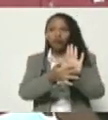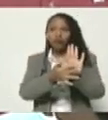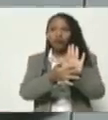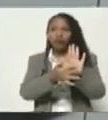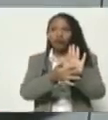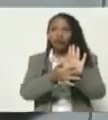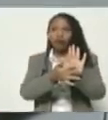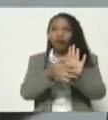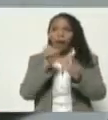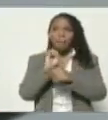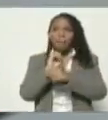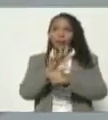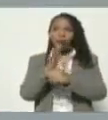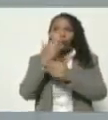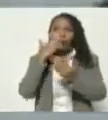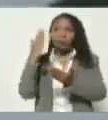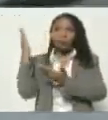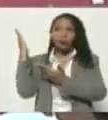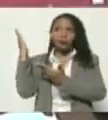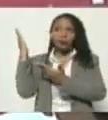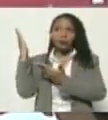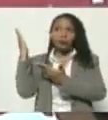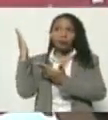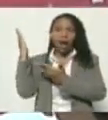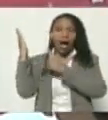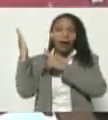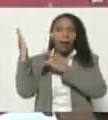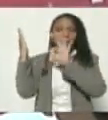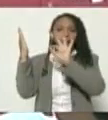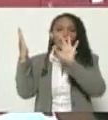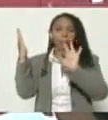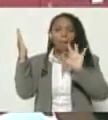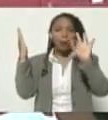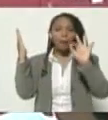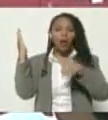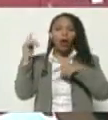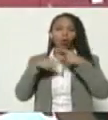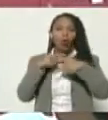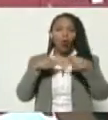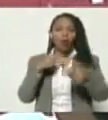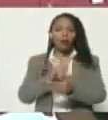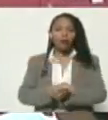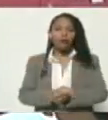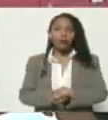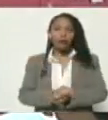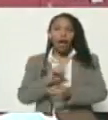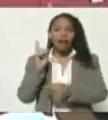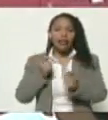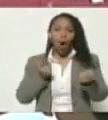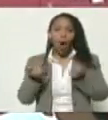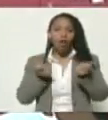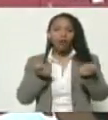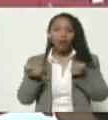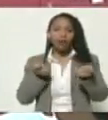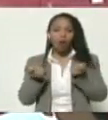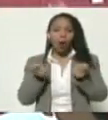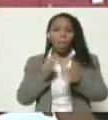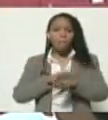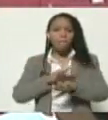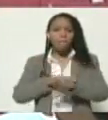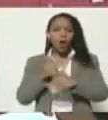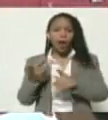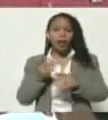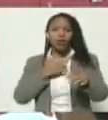con la transmisión. Y ahí están los puntos, los colores. Nosotros llamamos este control. ¿Por qué? Porque nos